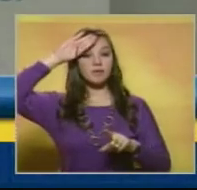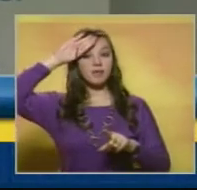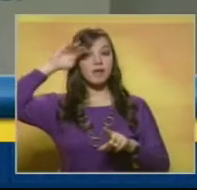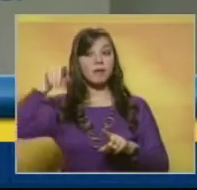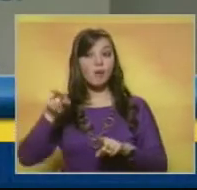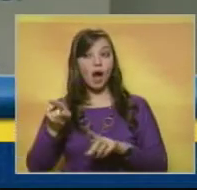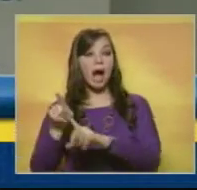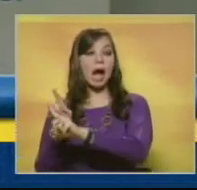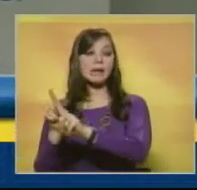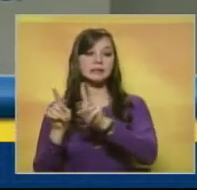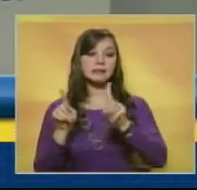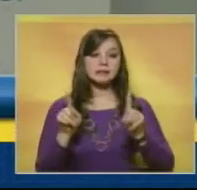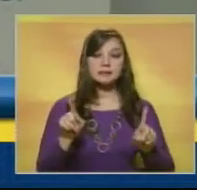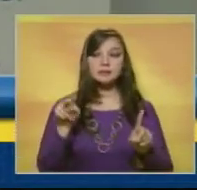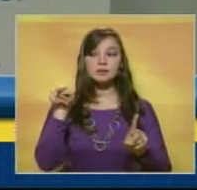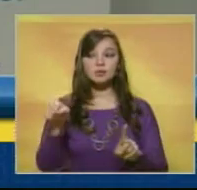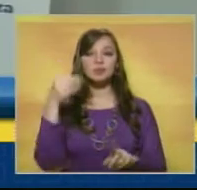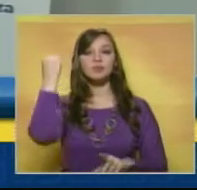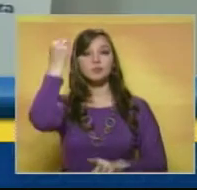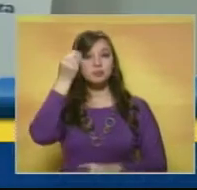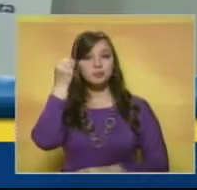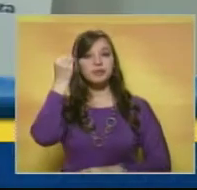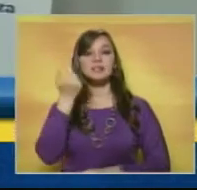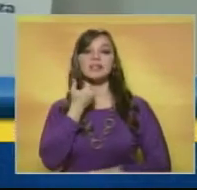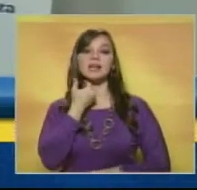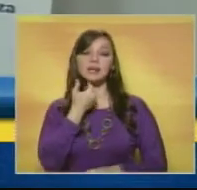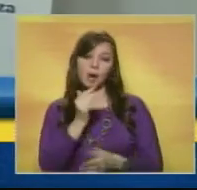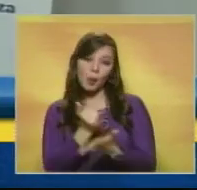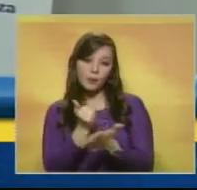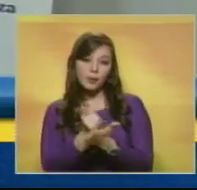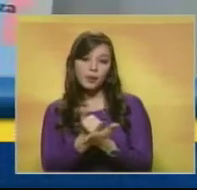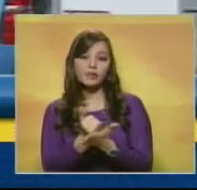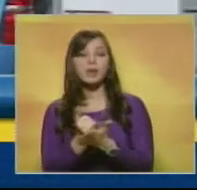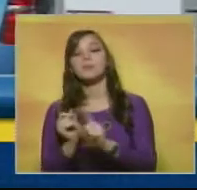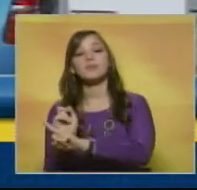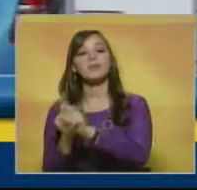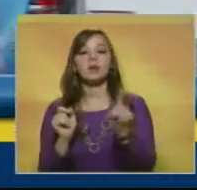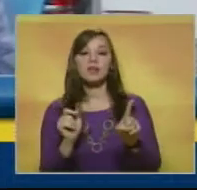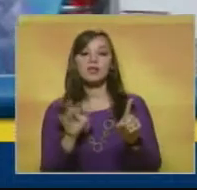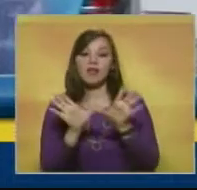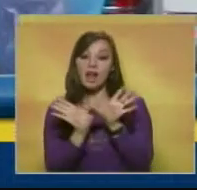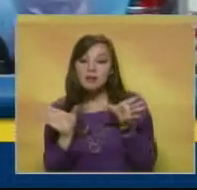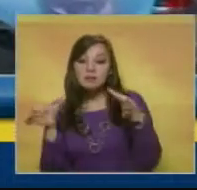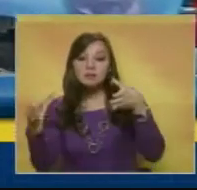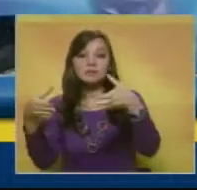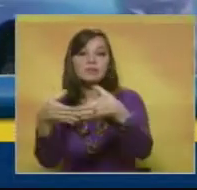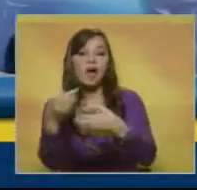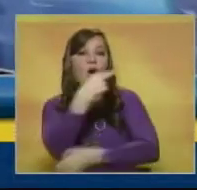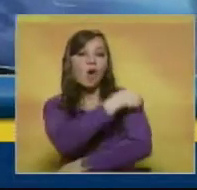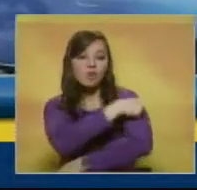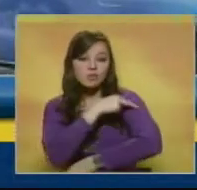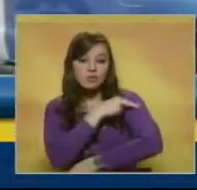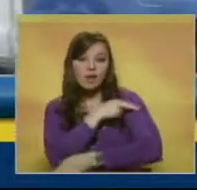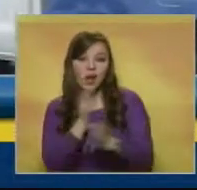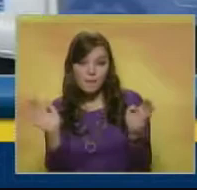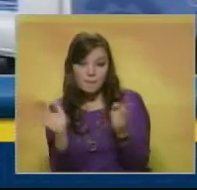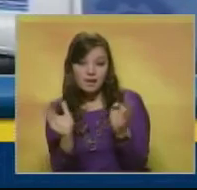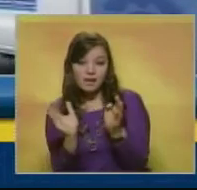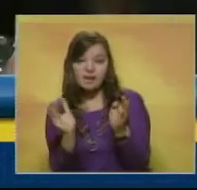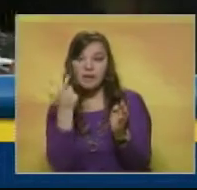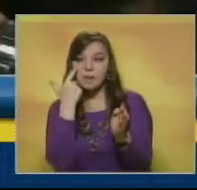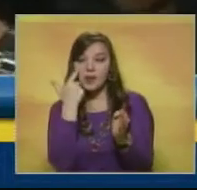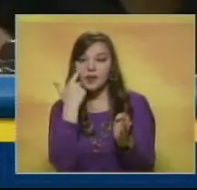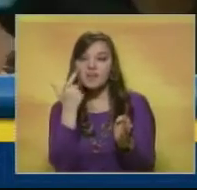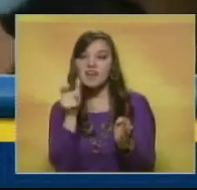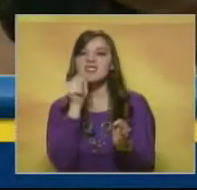grados, podría tratarse de un caso de ébola. El Ministerio de Salud instaló una clínica en el aeropuerto La Aurora para detectar cualquier indicio de esta